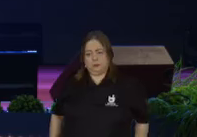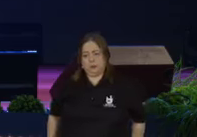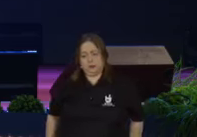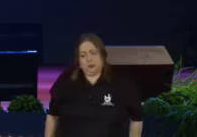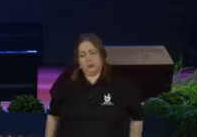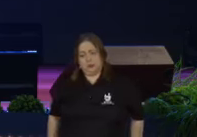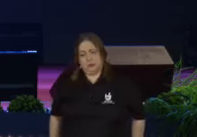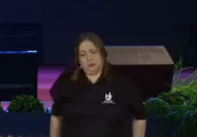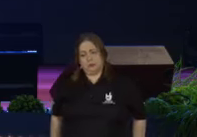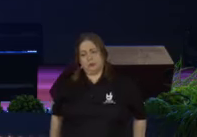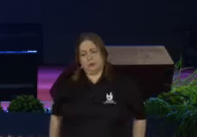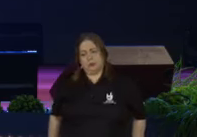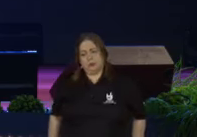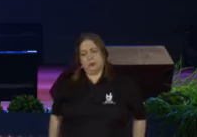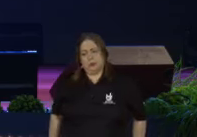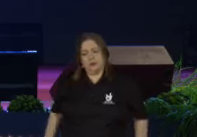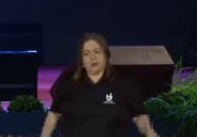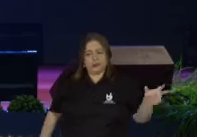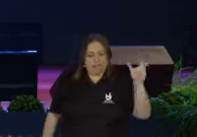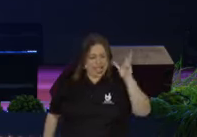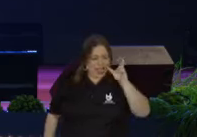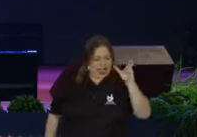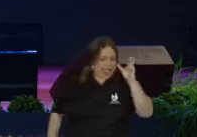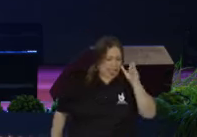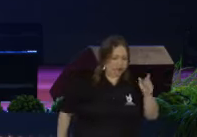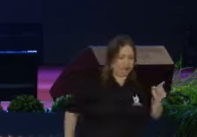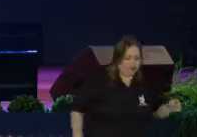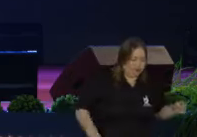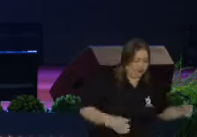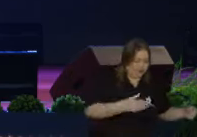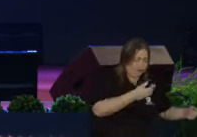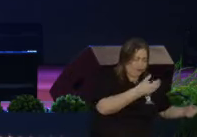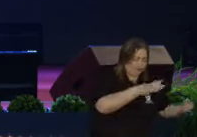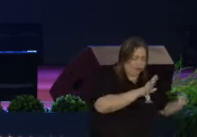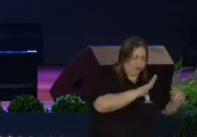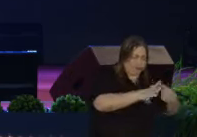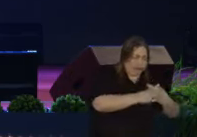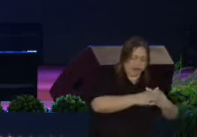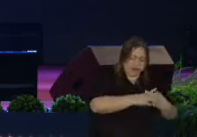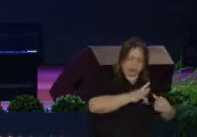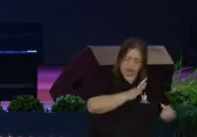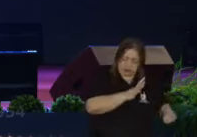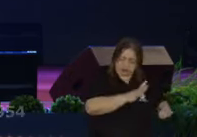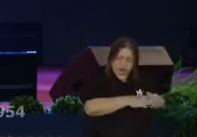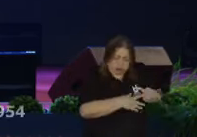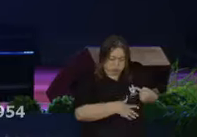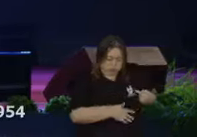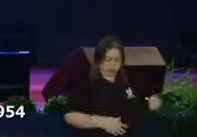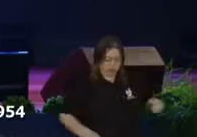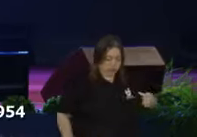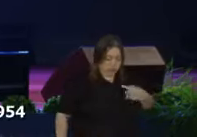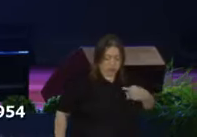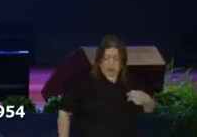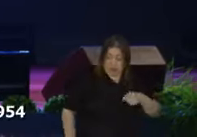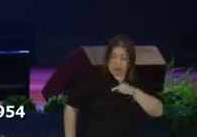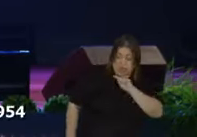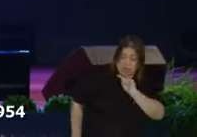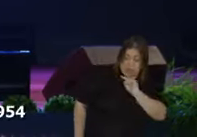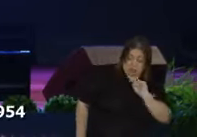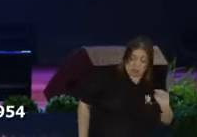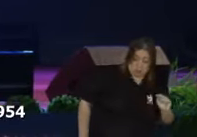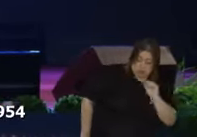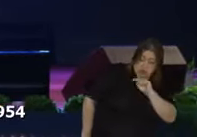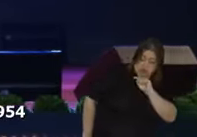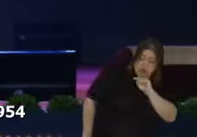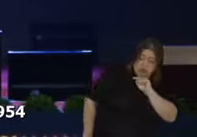El diablo es el acusador de nuestros hermanos. nos quiere acusar delante de Dios y nos